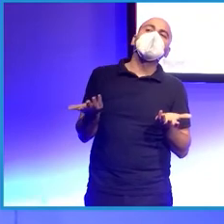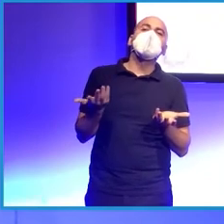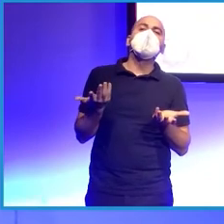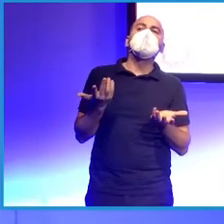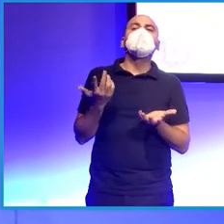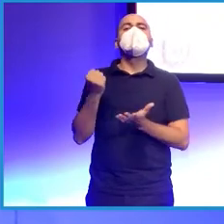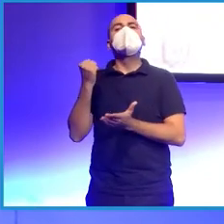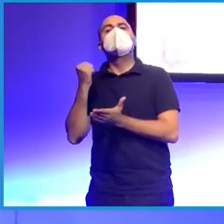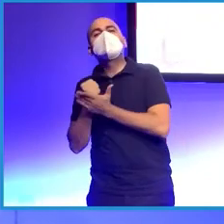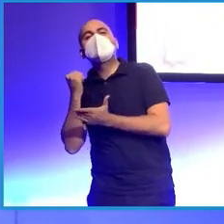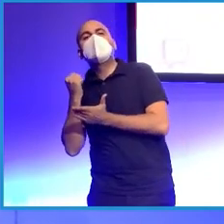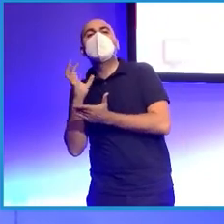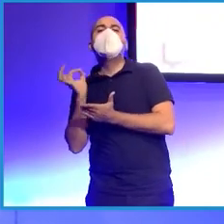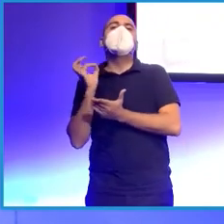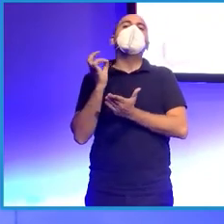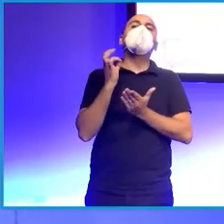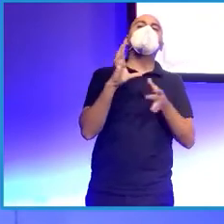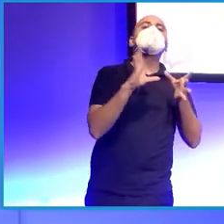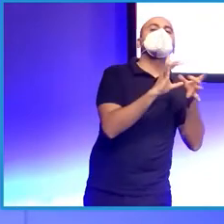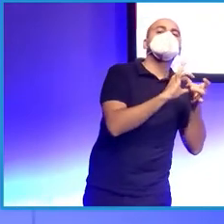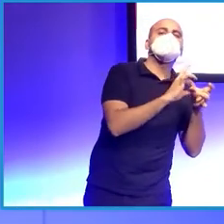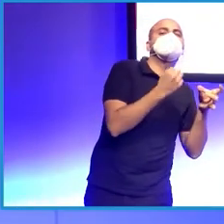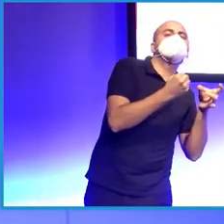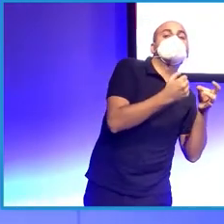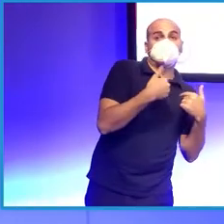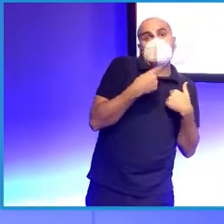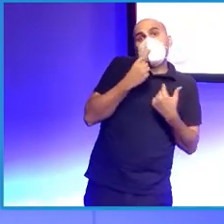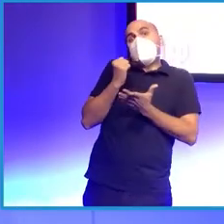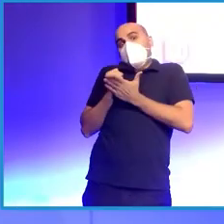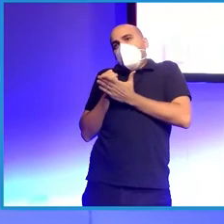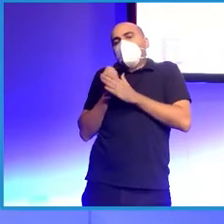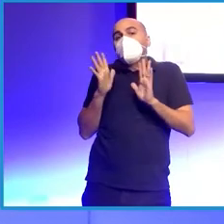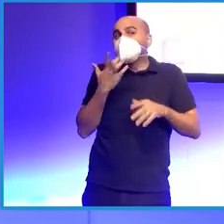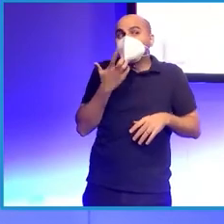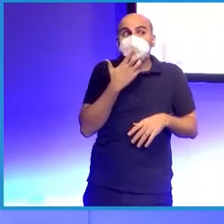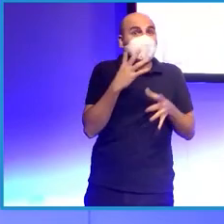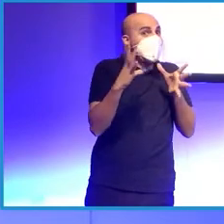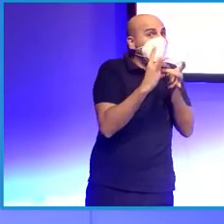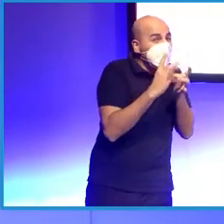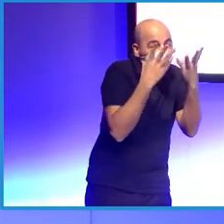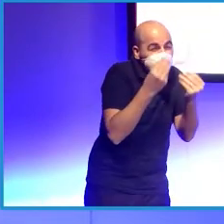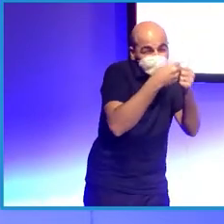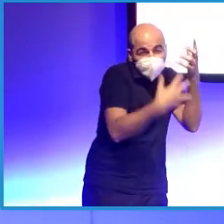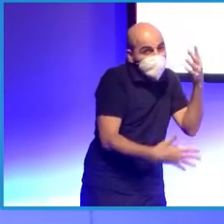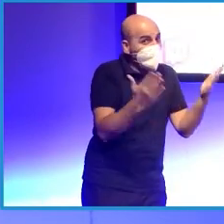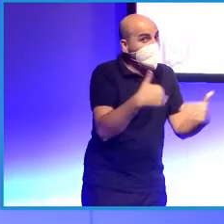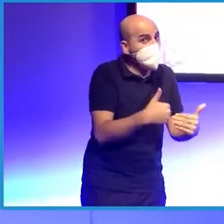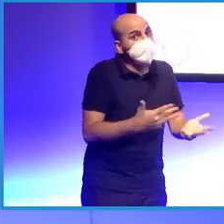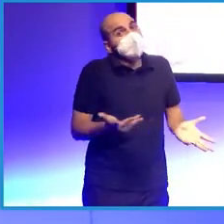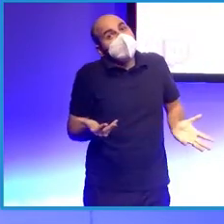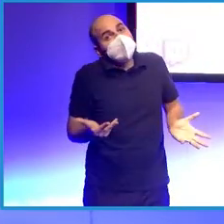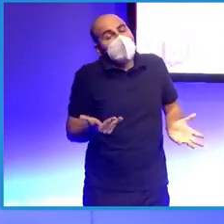cantidad del impotentes a lo mejor también queda descolgado a cualquier haber evidentemente si le metes una millonada en pasta en publicidad